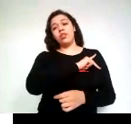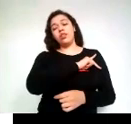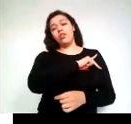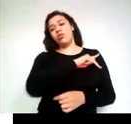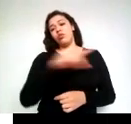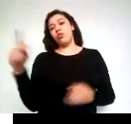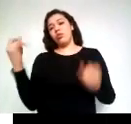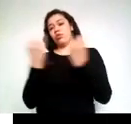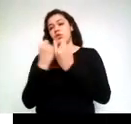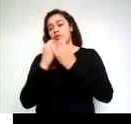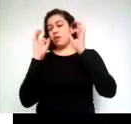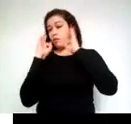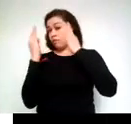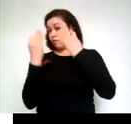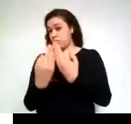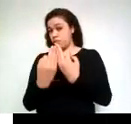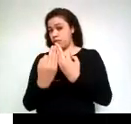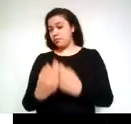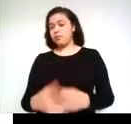¿no?